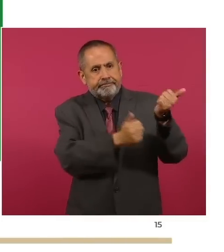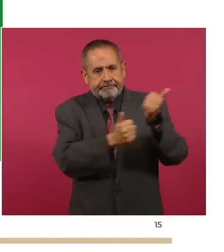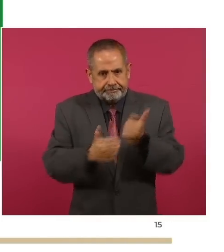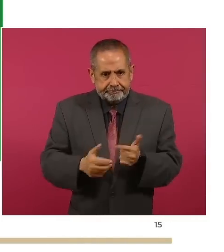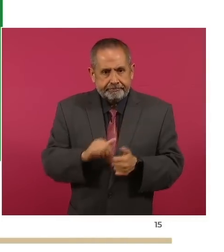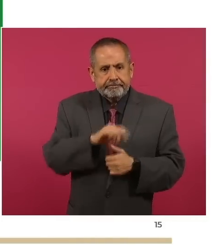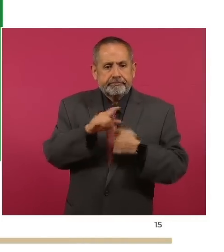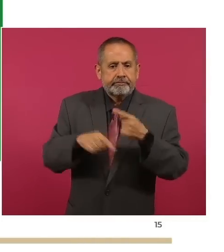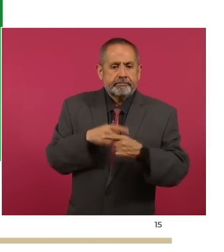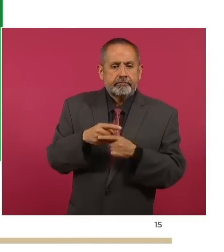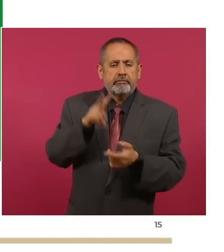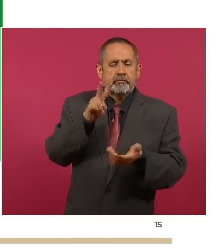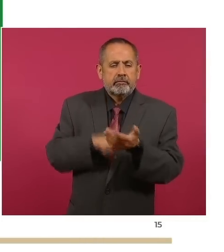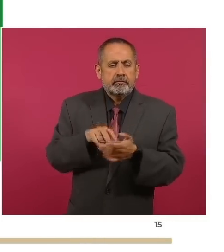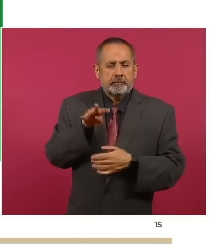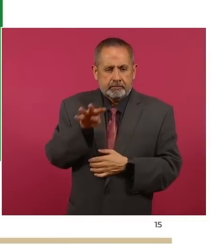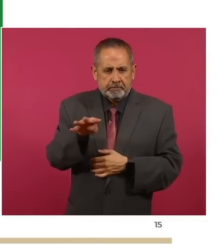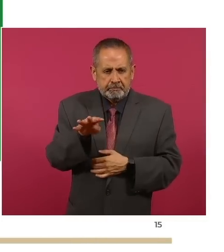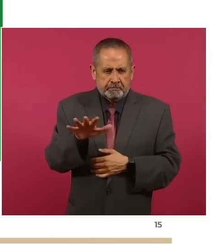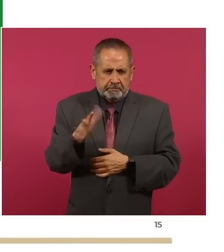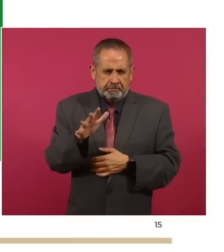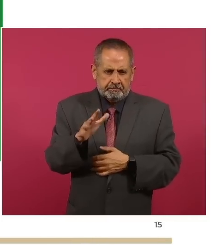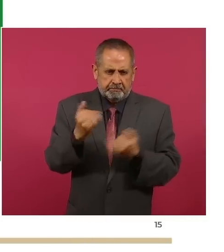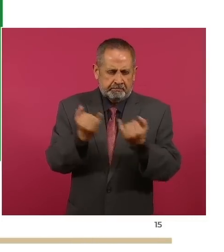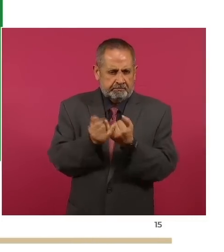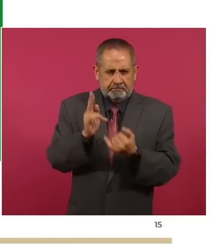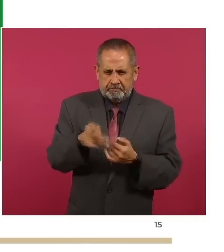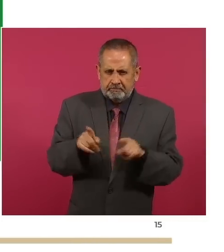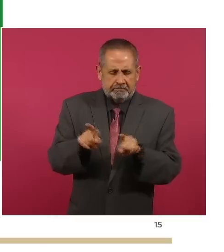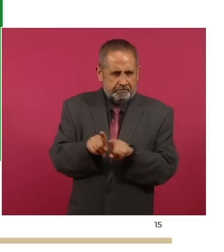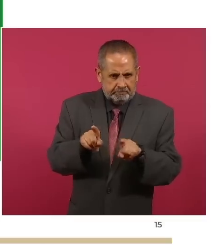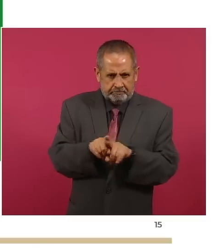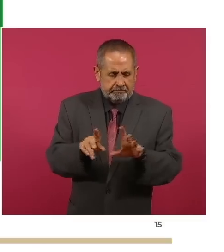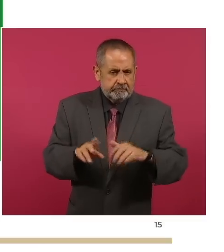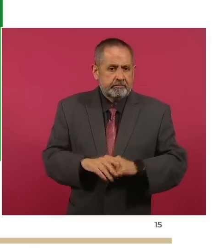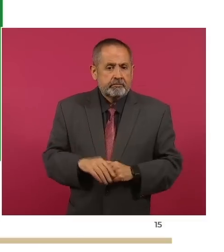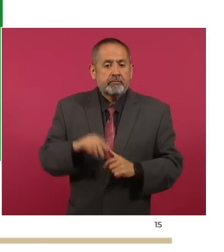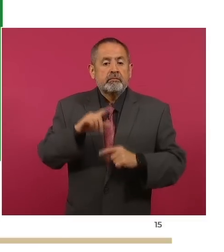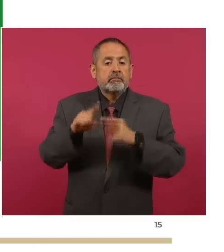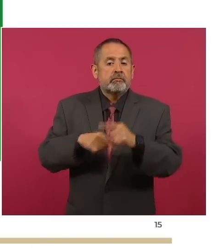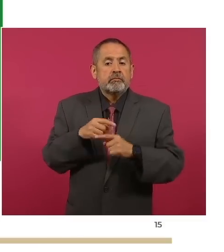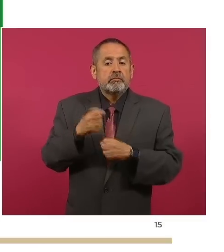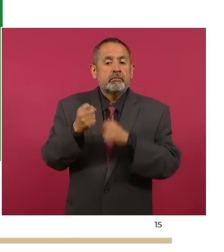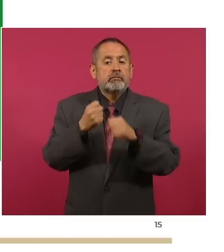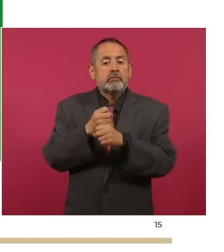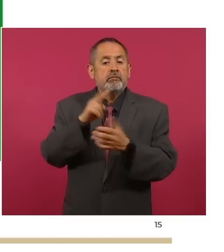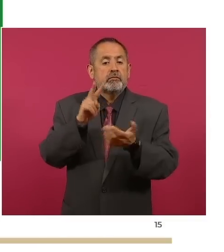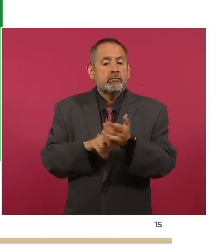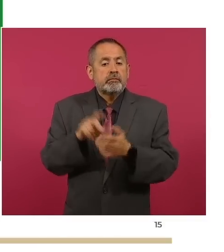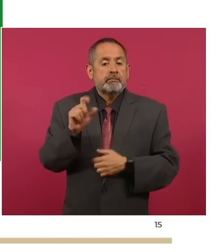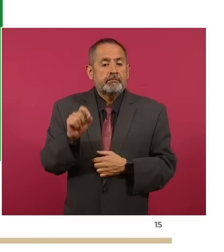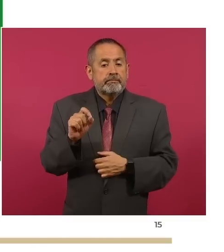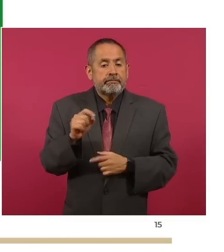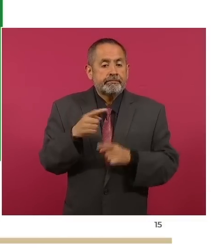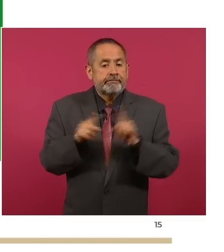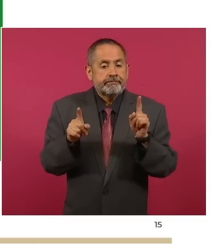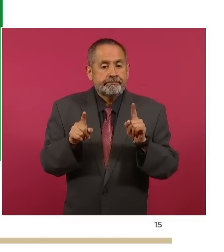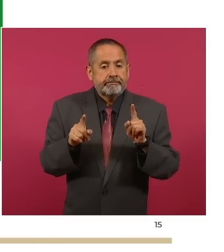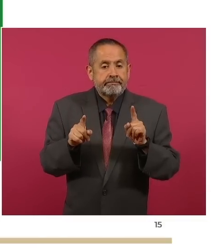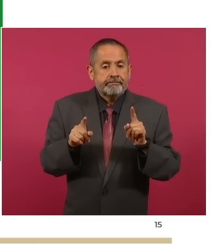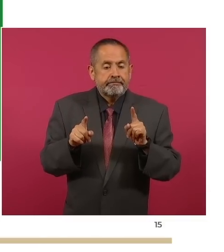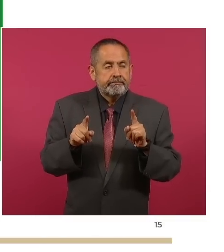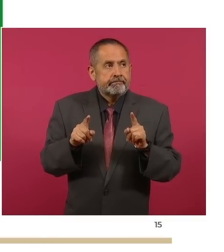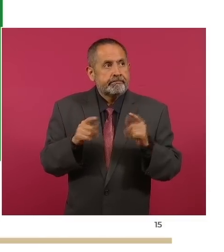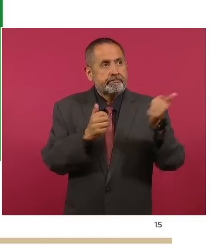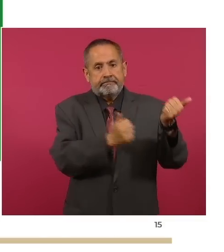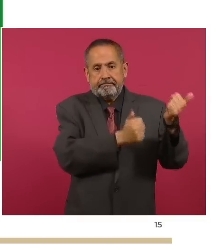2019 prácticamente el comportamiento fue similar. Ya en el 20 la disminución en